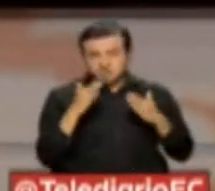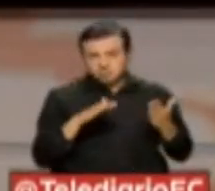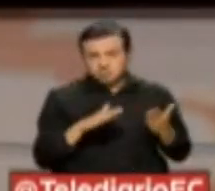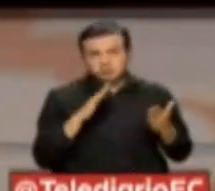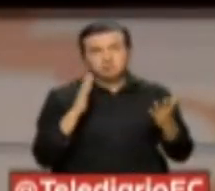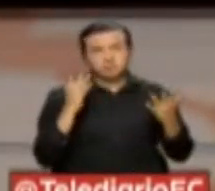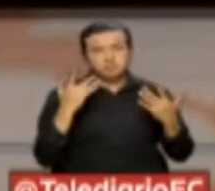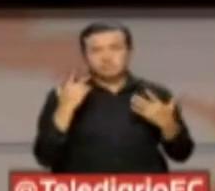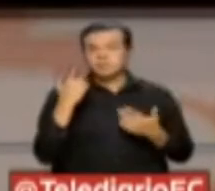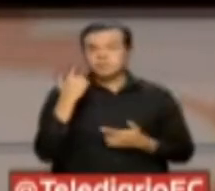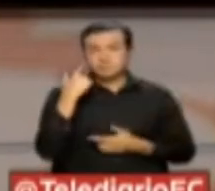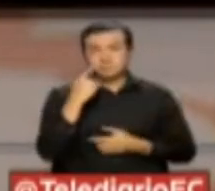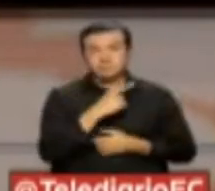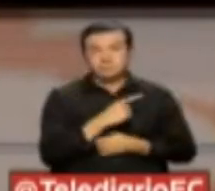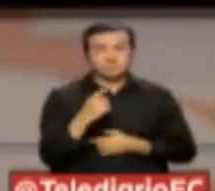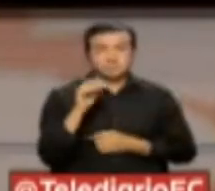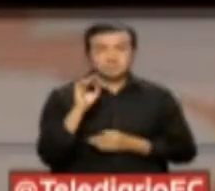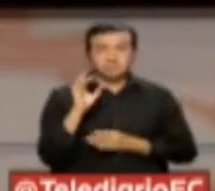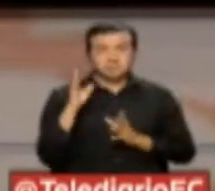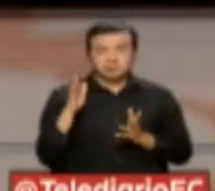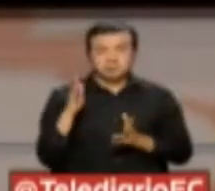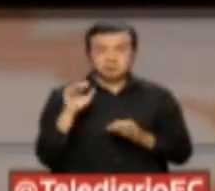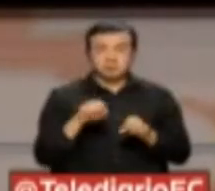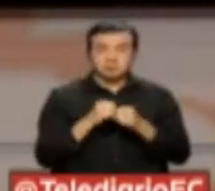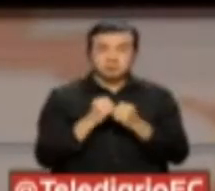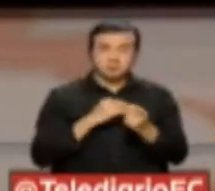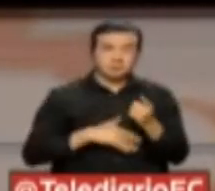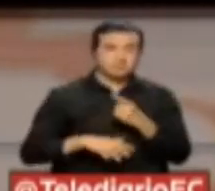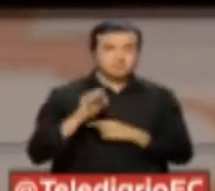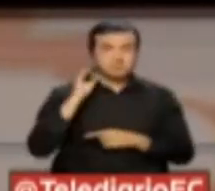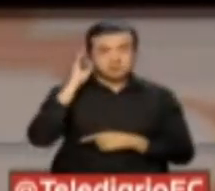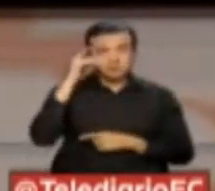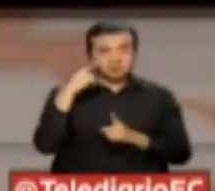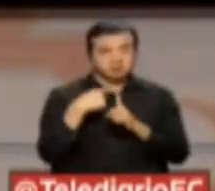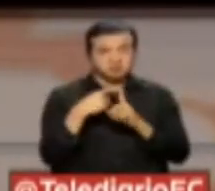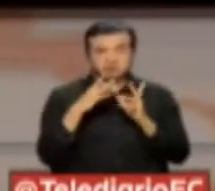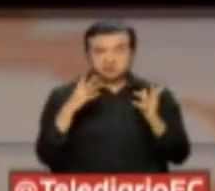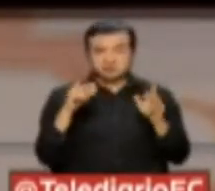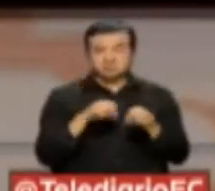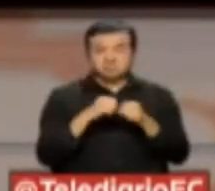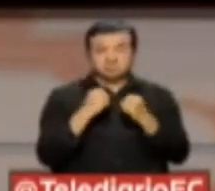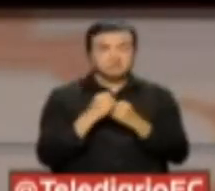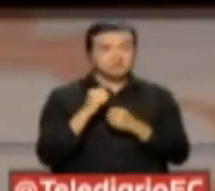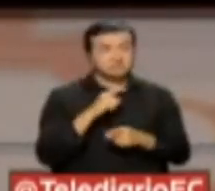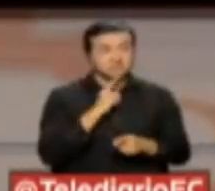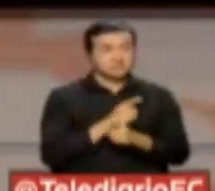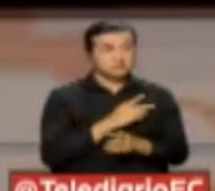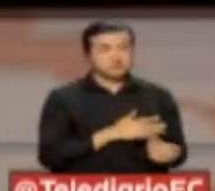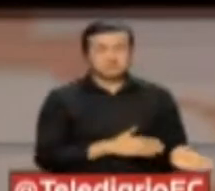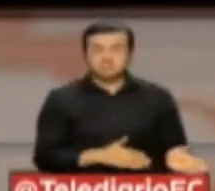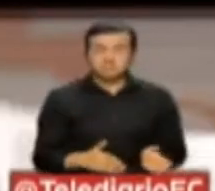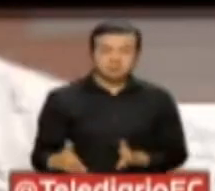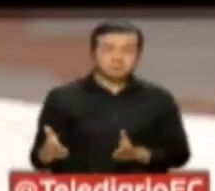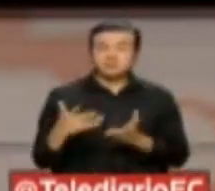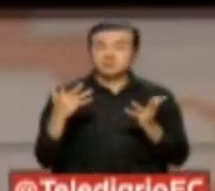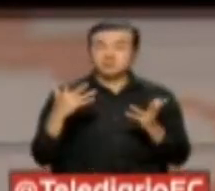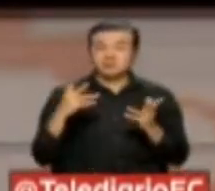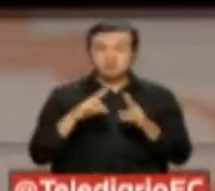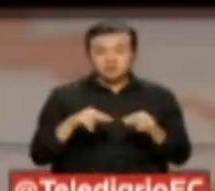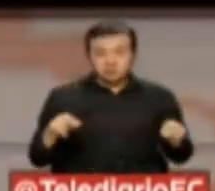este mundo porque si no logramos de eso nuestra sociedad tiene poco futuro a una sociedad se le pueden terminar sus recursos naturales